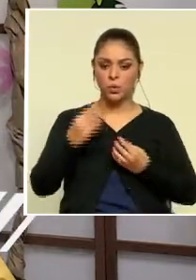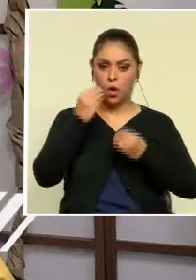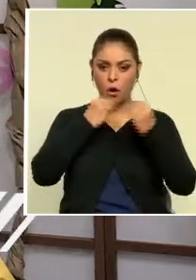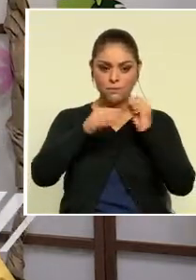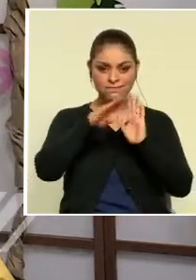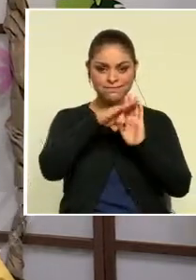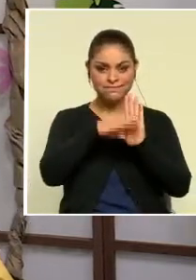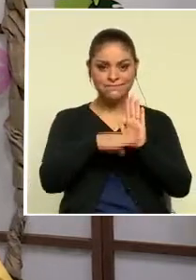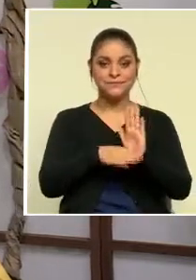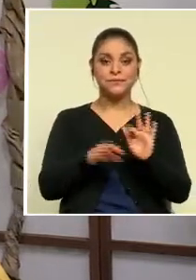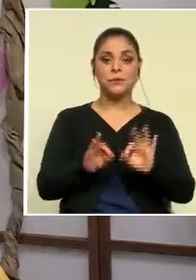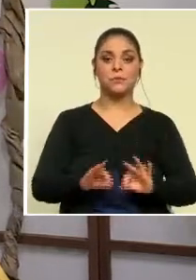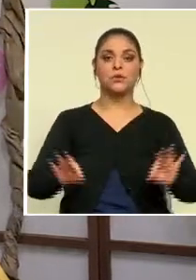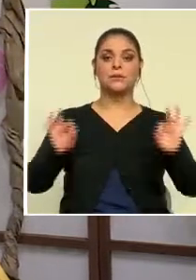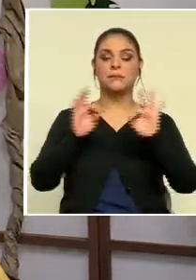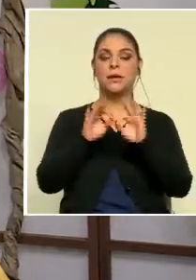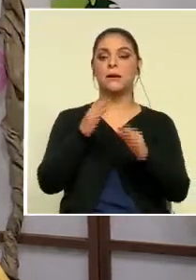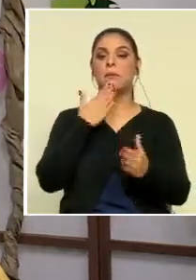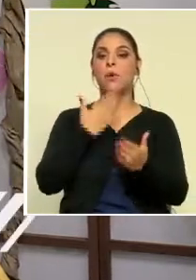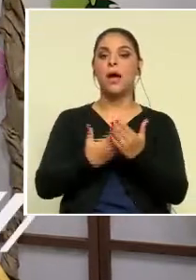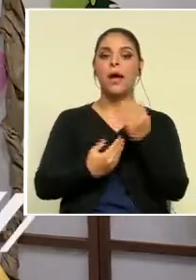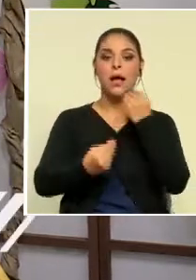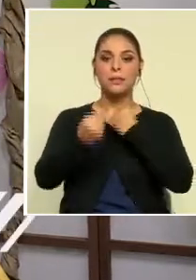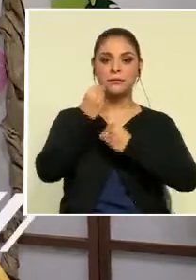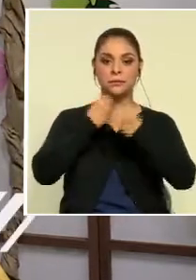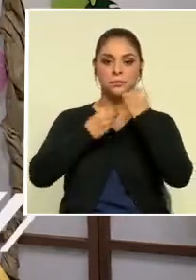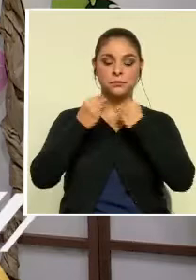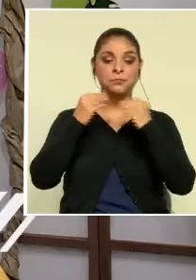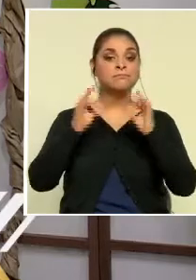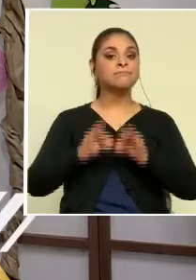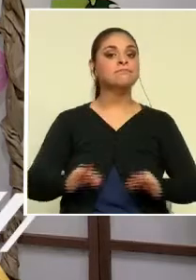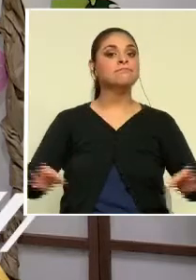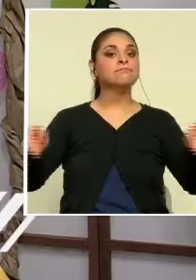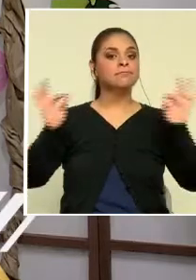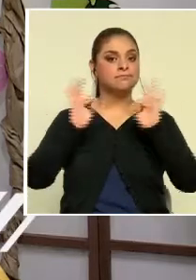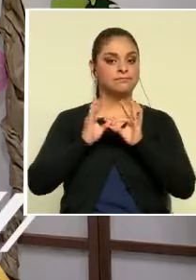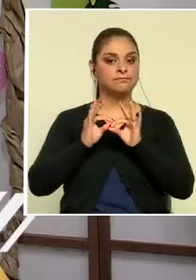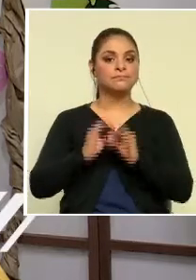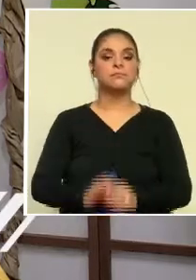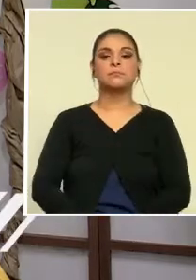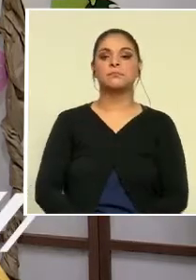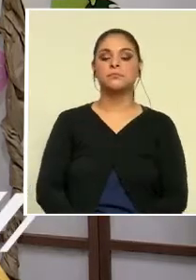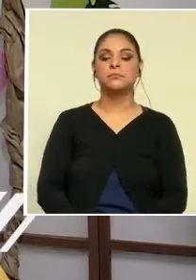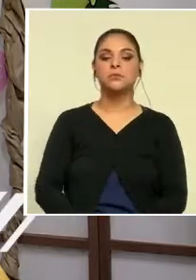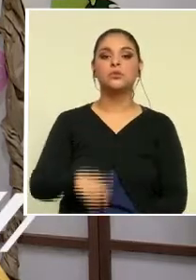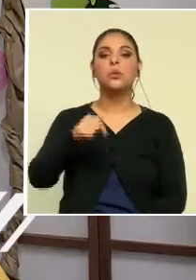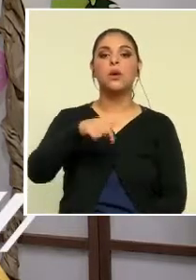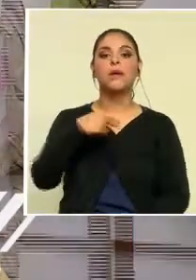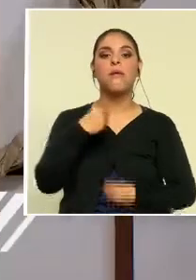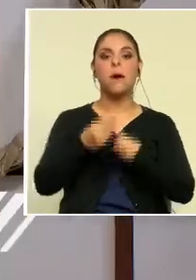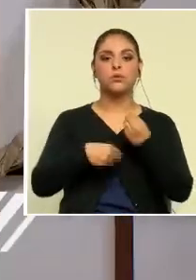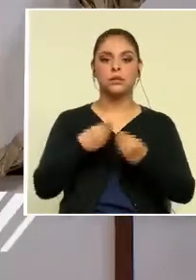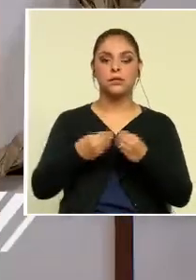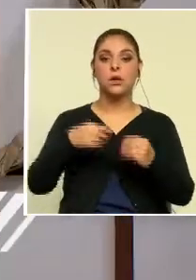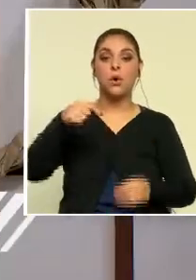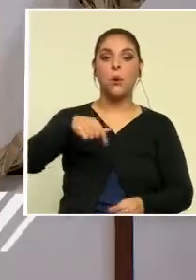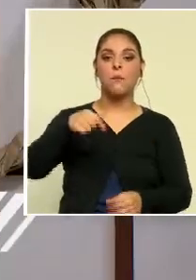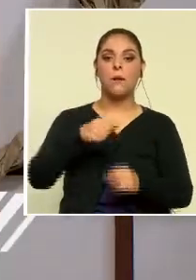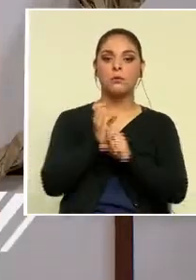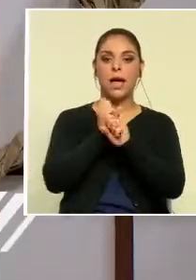para esta buena alimentan muy importante es bueno qué vamos a hacer hoy hoy vamos a hacer una barrita energética